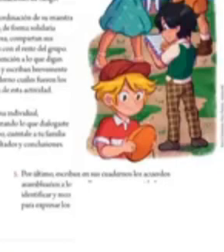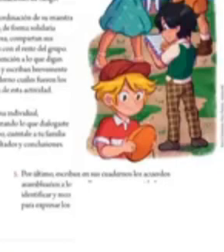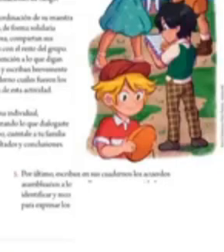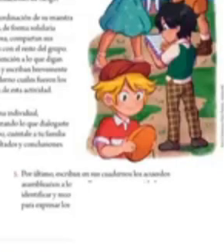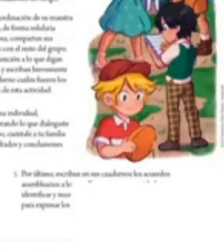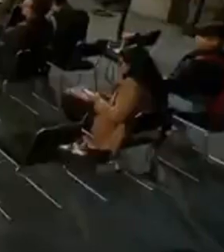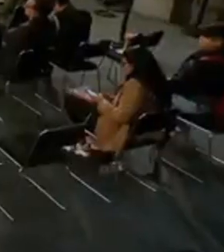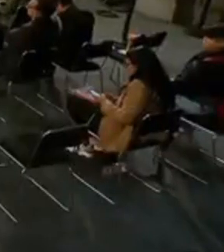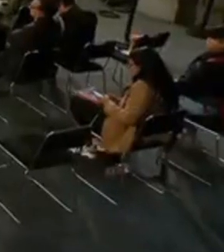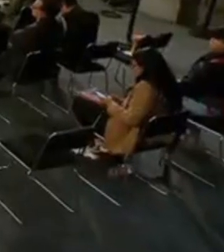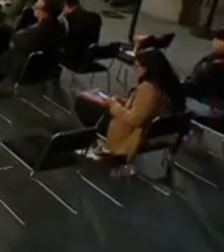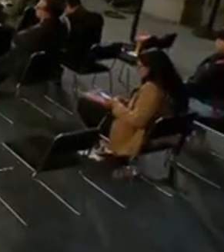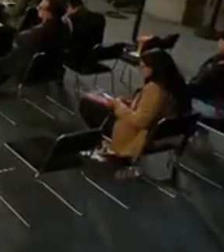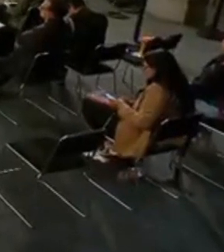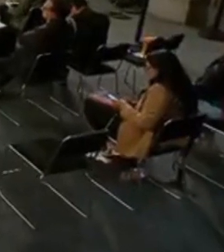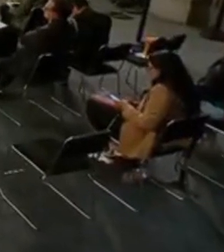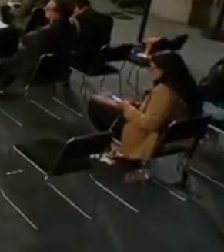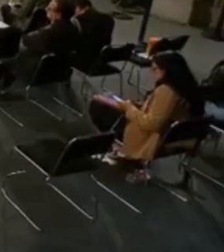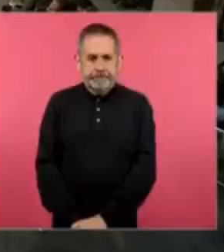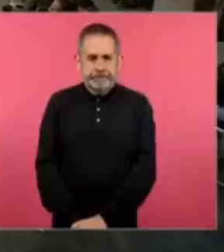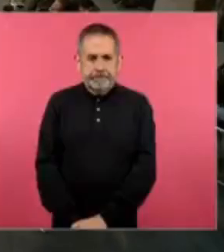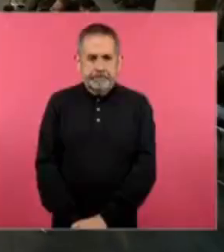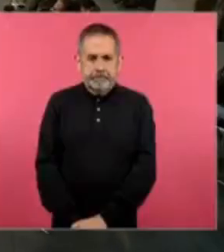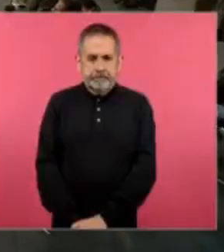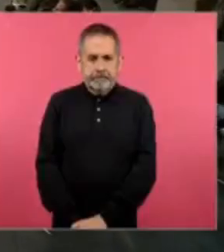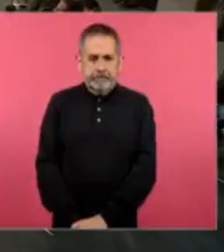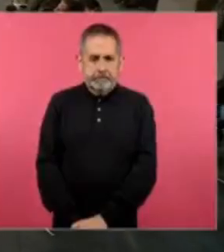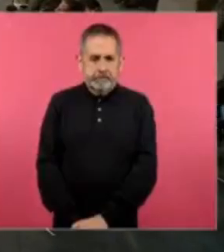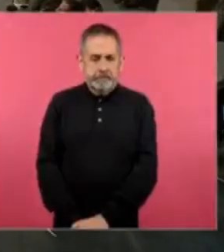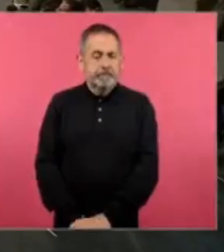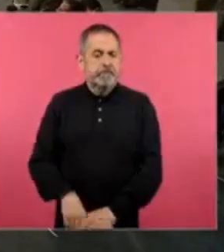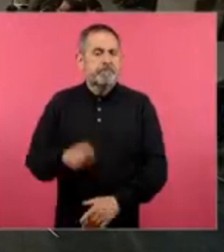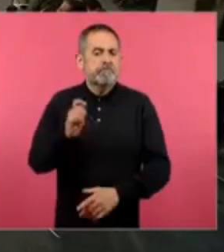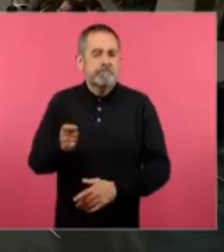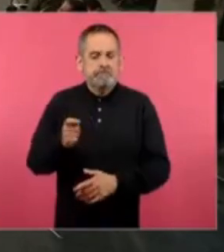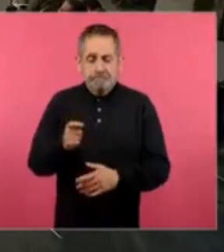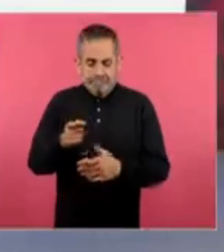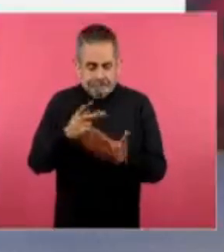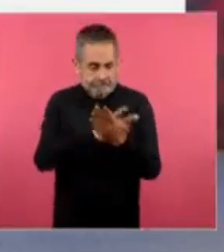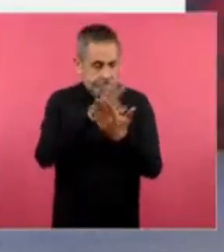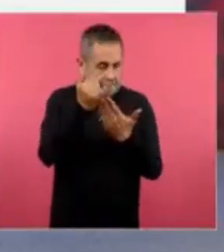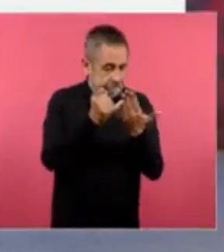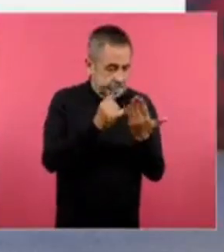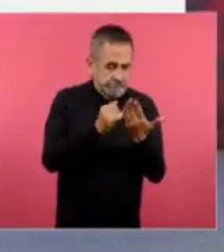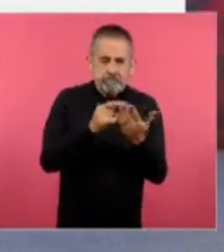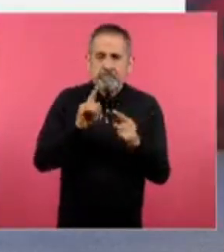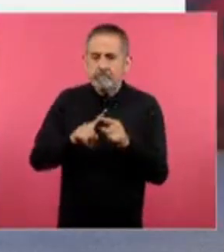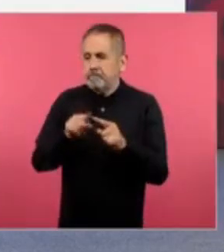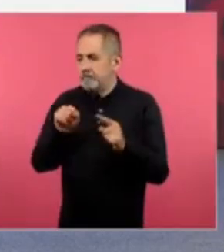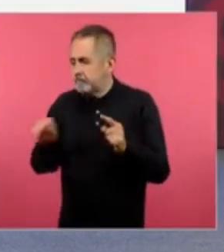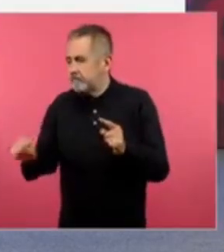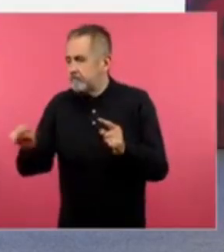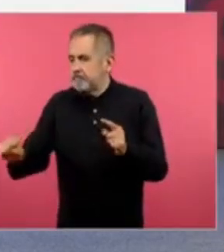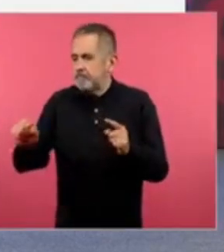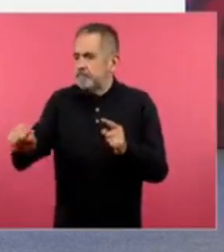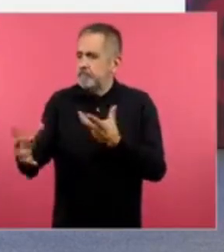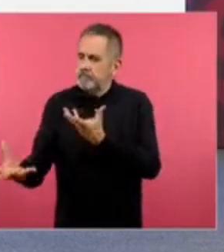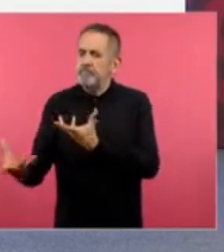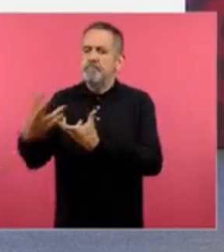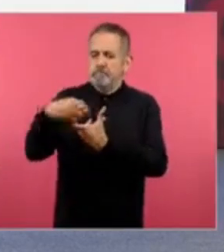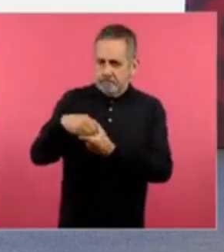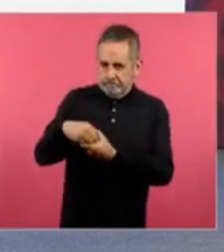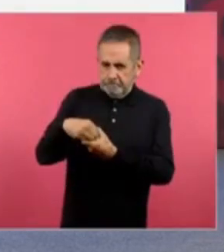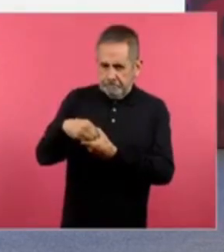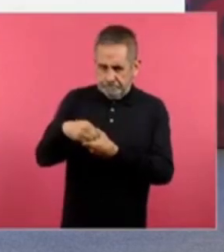del salón. ¿Sí? Entonces, ¿qué se busca con estos proyectos escolares? Incluir a todos los demás grupos para que ellos